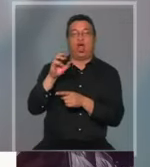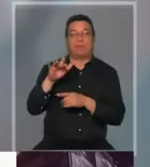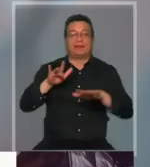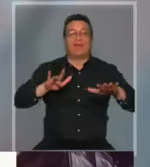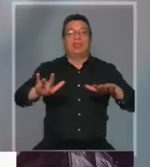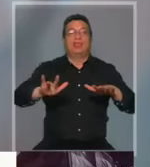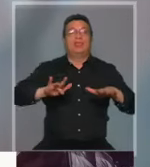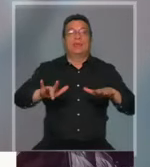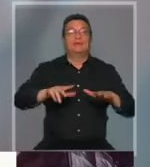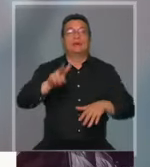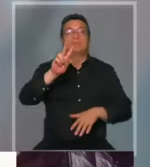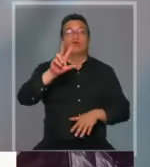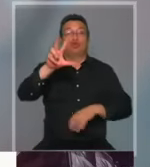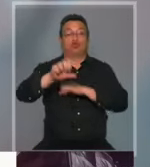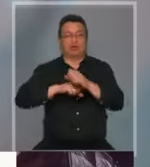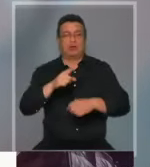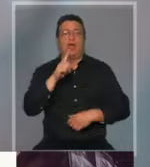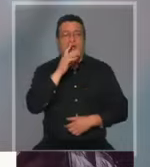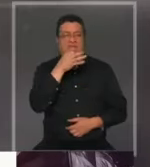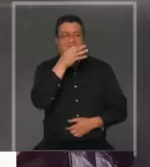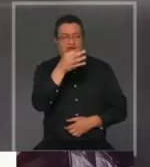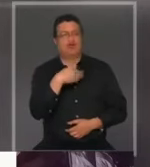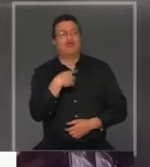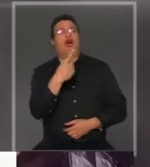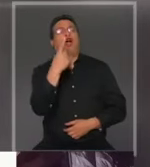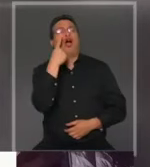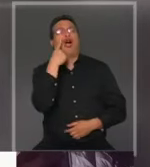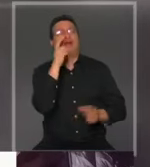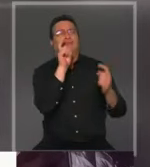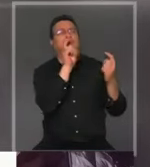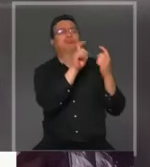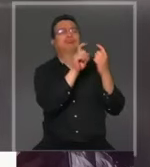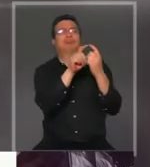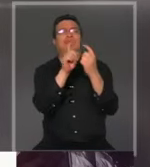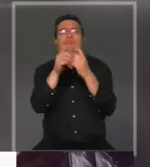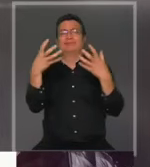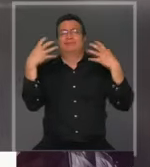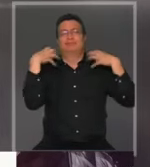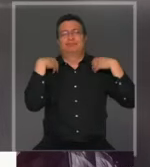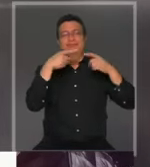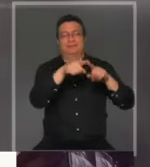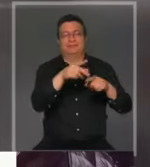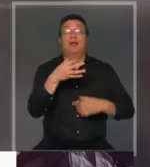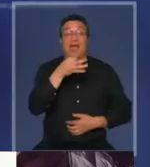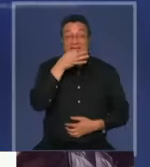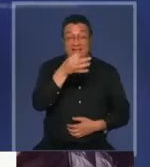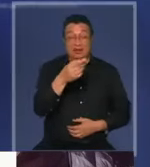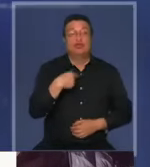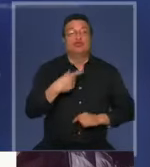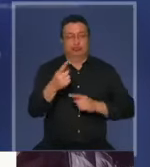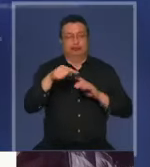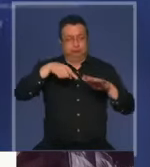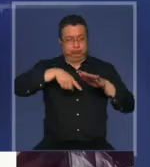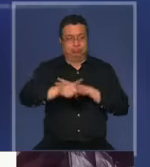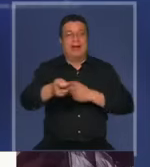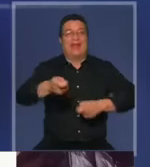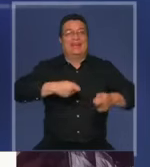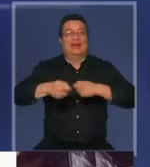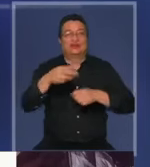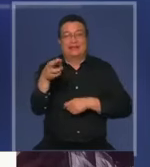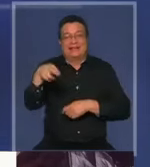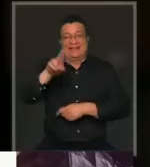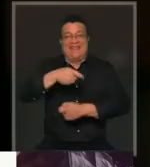28 años que le aseguró tener cercanía con organizaciones a cargo de los eventos. Según Diego, le ofreció meterse en el negocio de la reventa